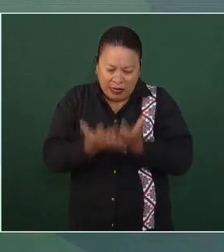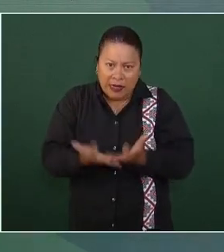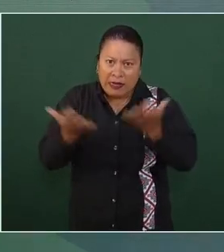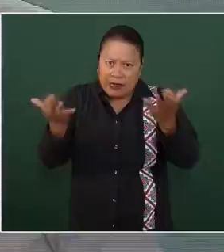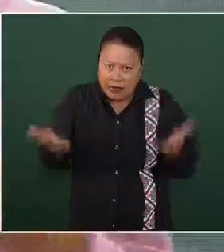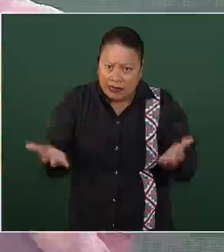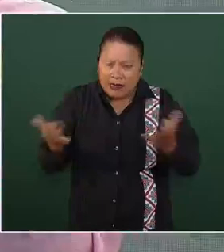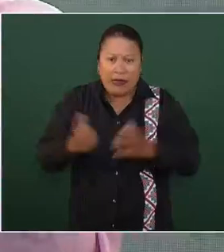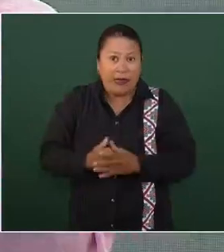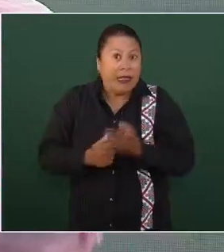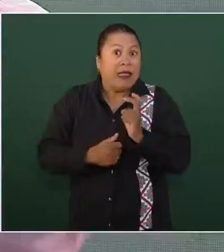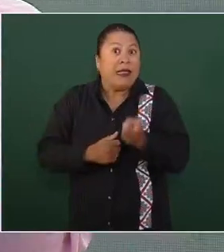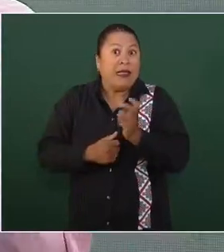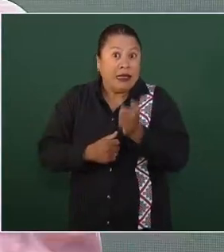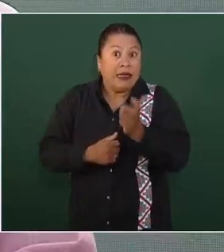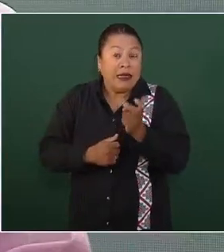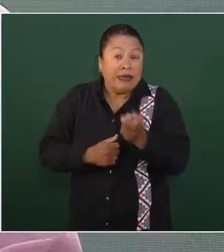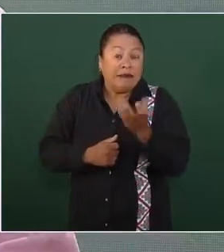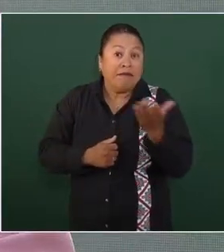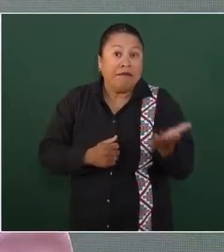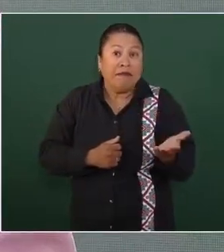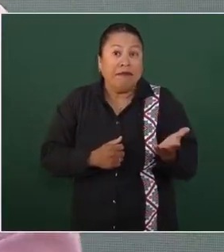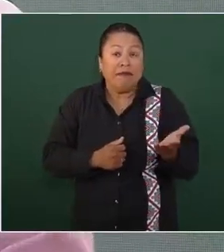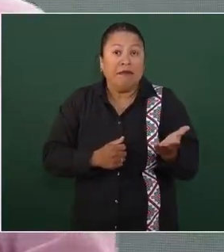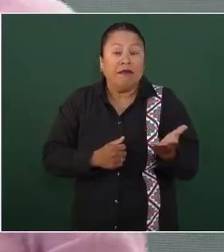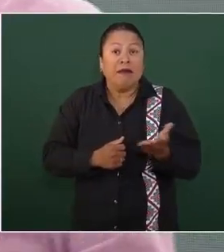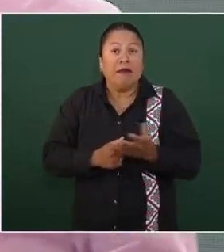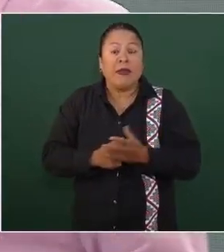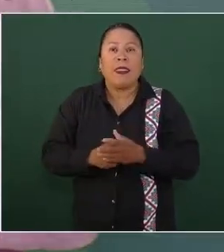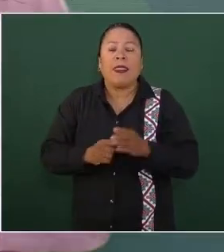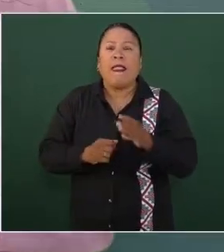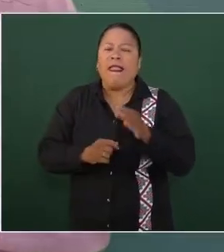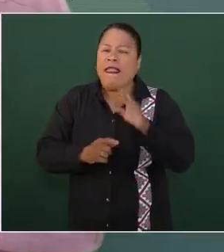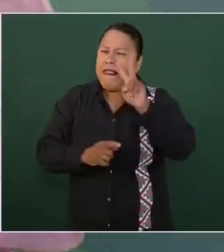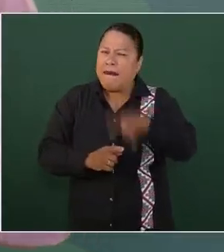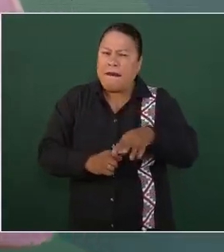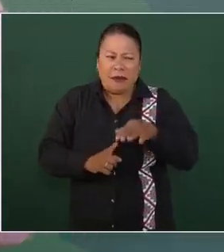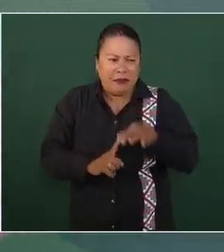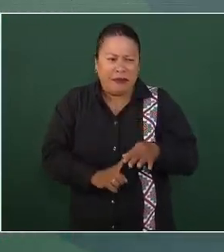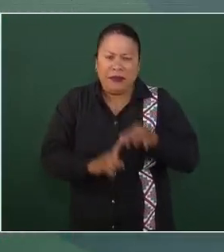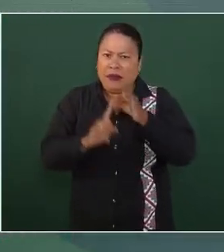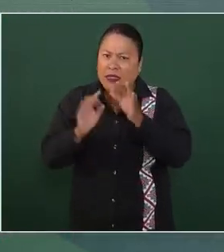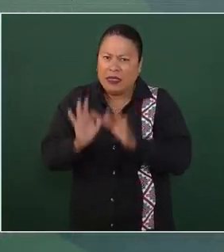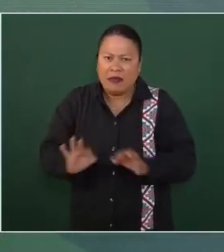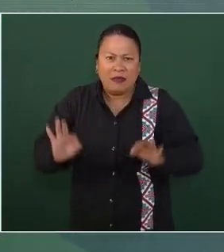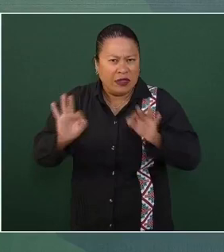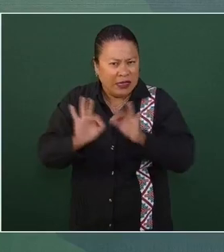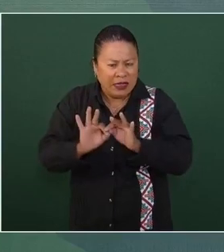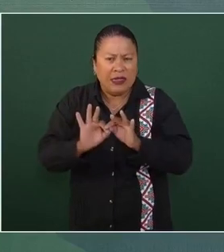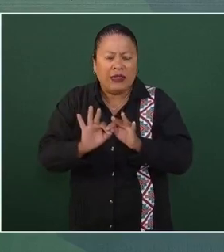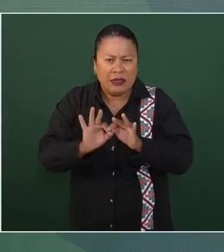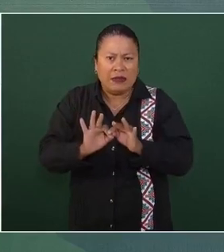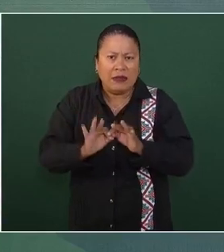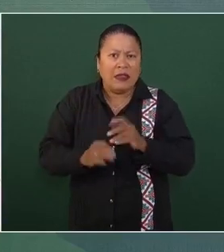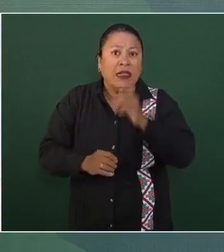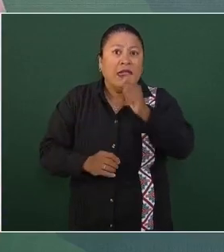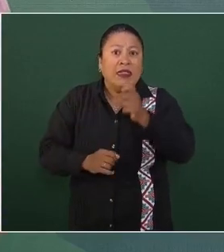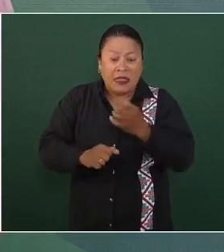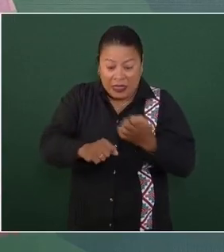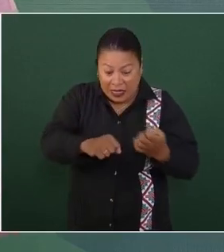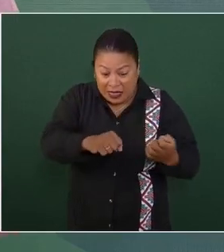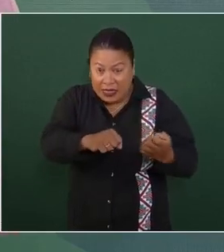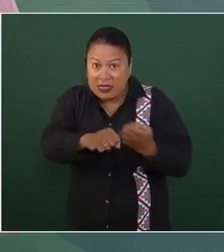y eso es de los rasgos distintivos es el estado